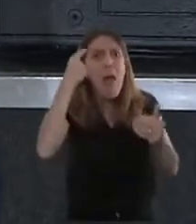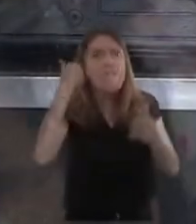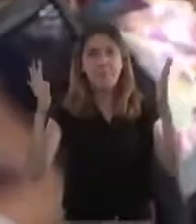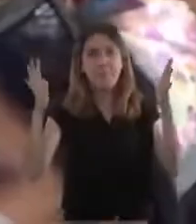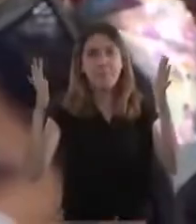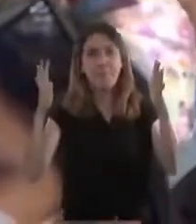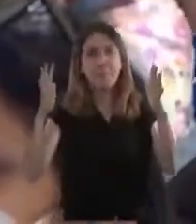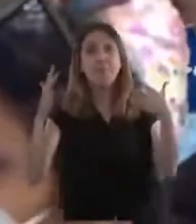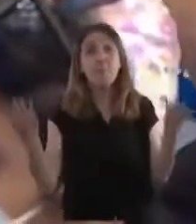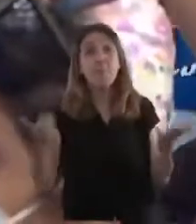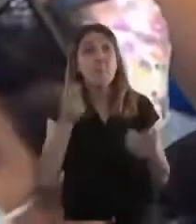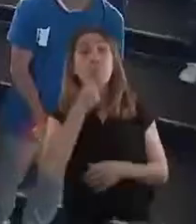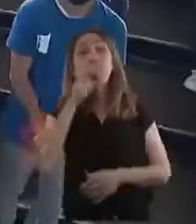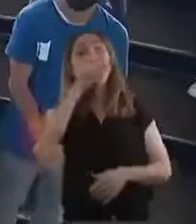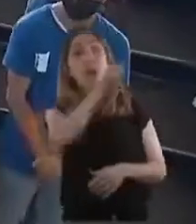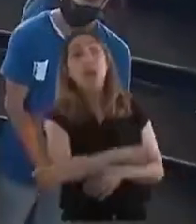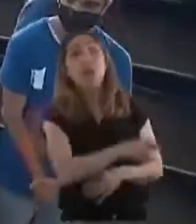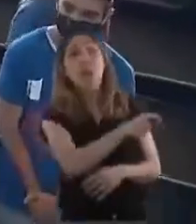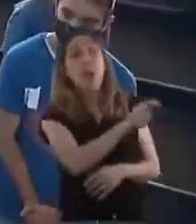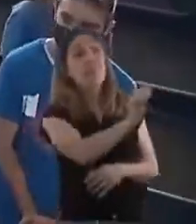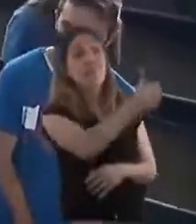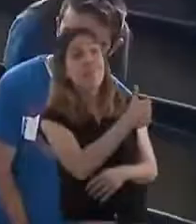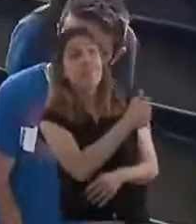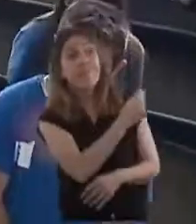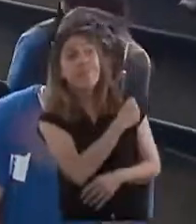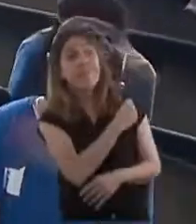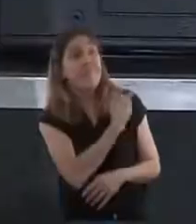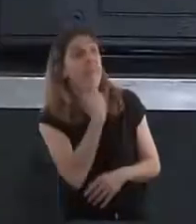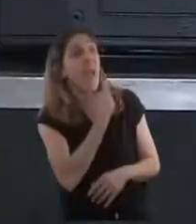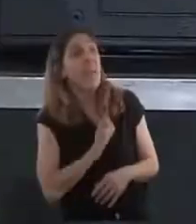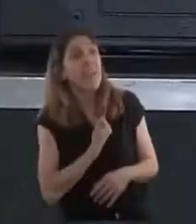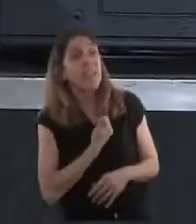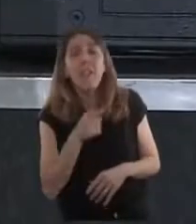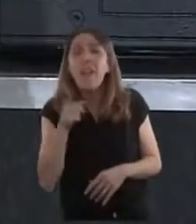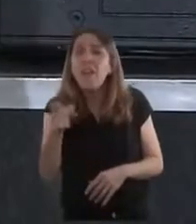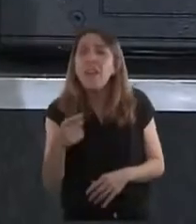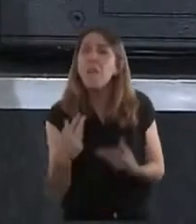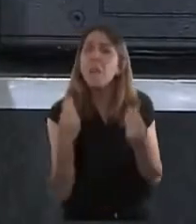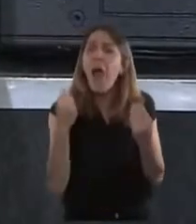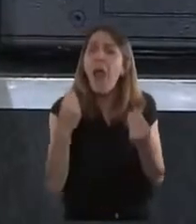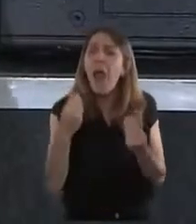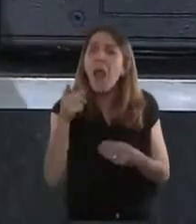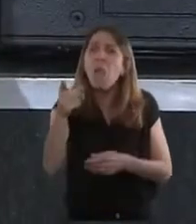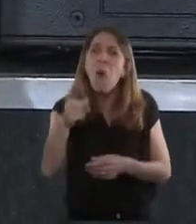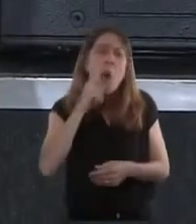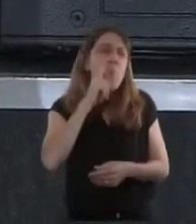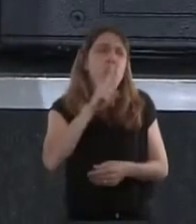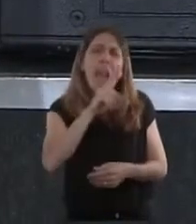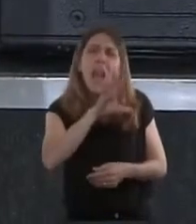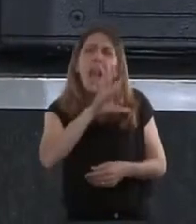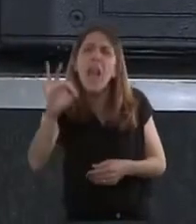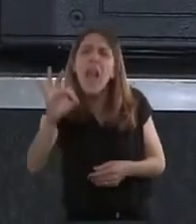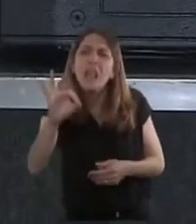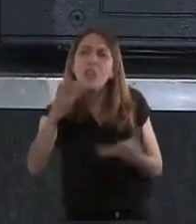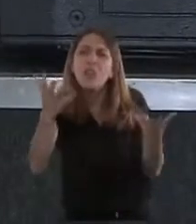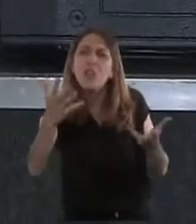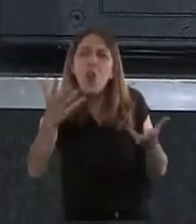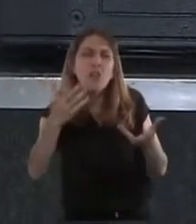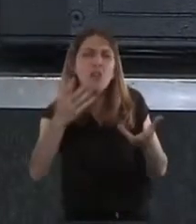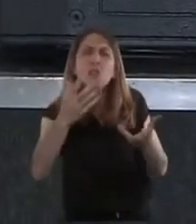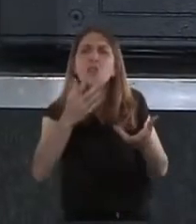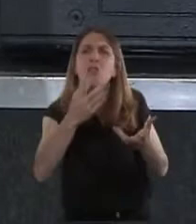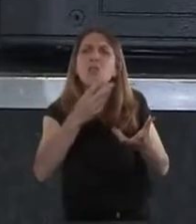haciendo. Y cuando alguien venga y me diga, ¿para qué estás entregando 1.500